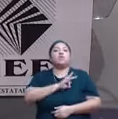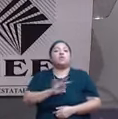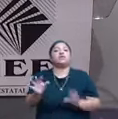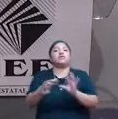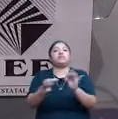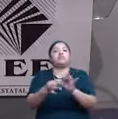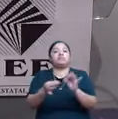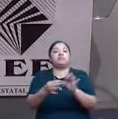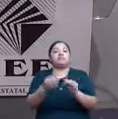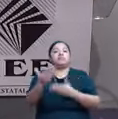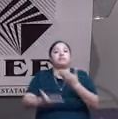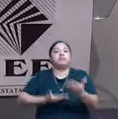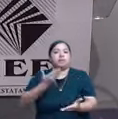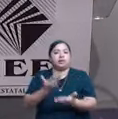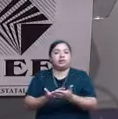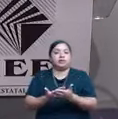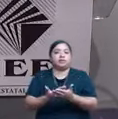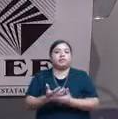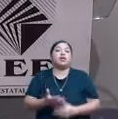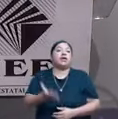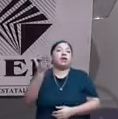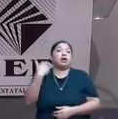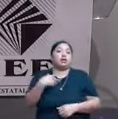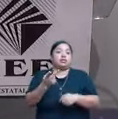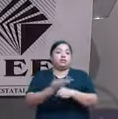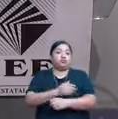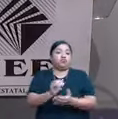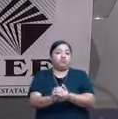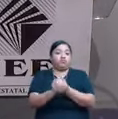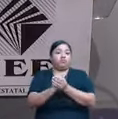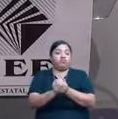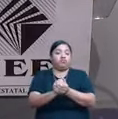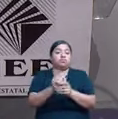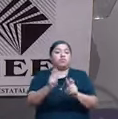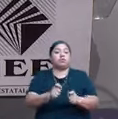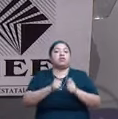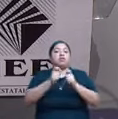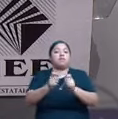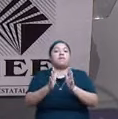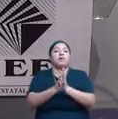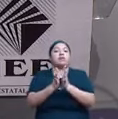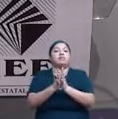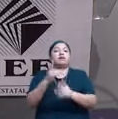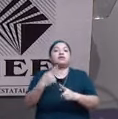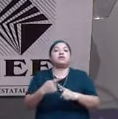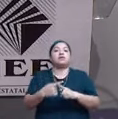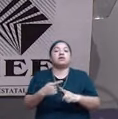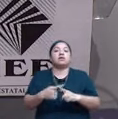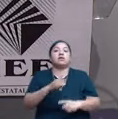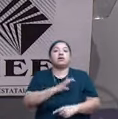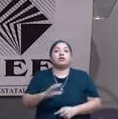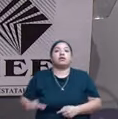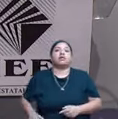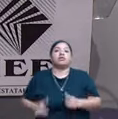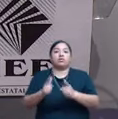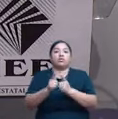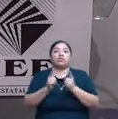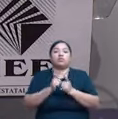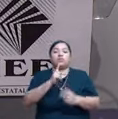30 segundos. De acuerdo con el sorteo realizado previamente, se le da el espacio de participación al candidato del Partido del